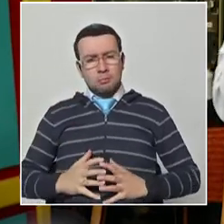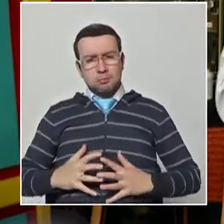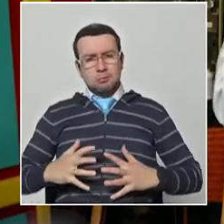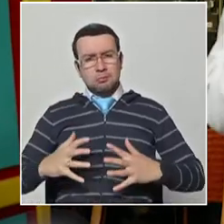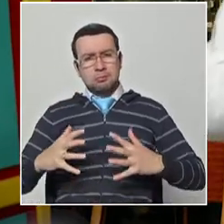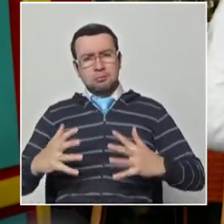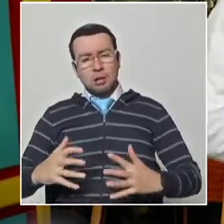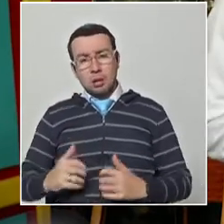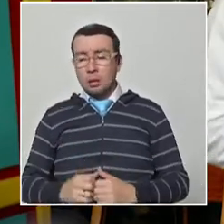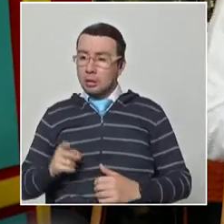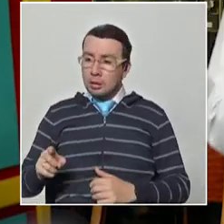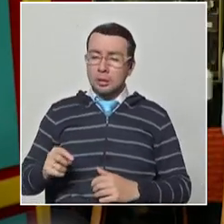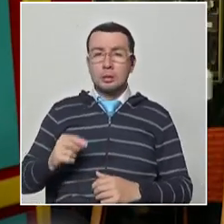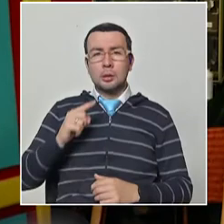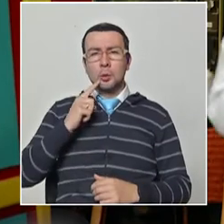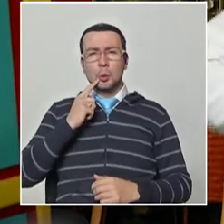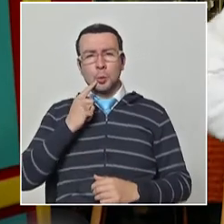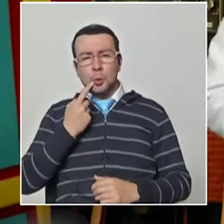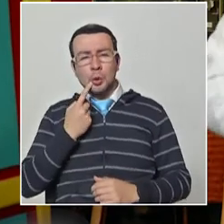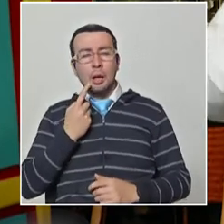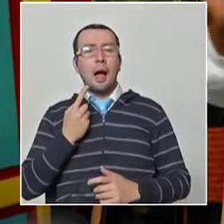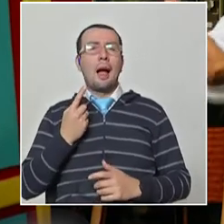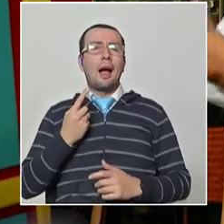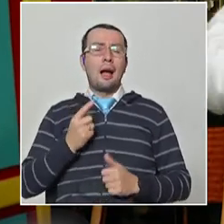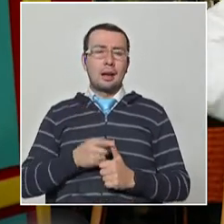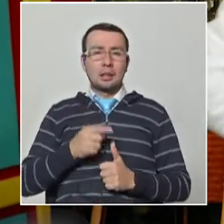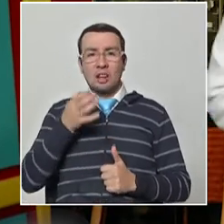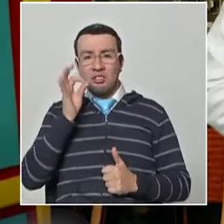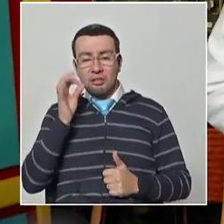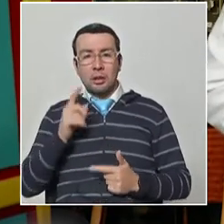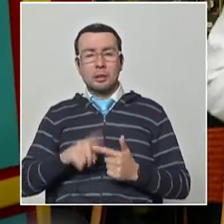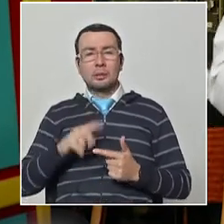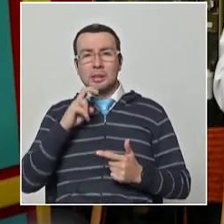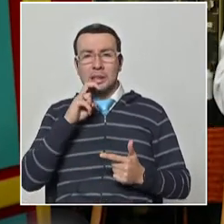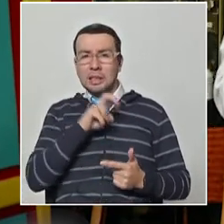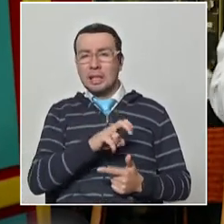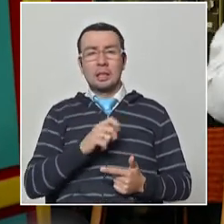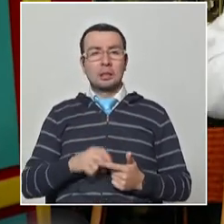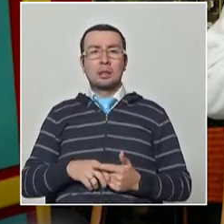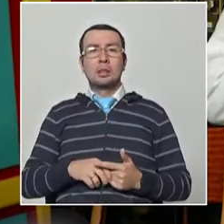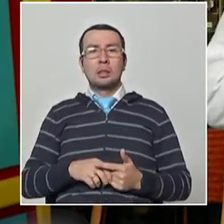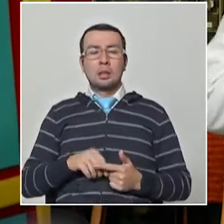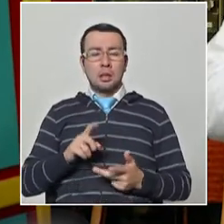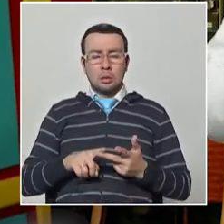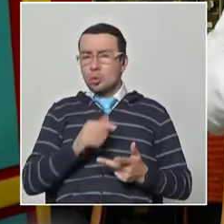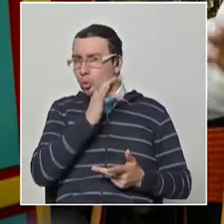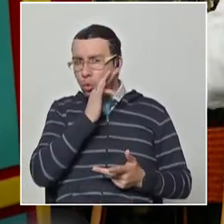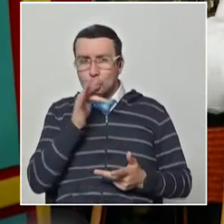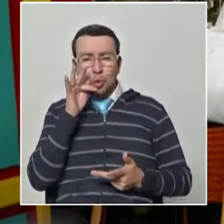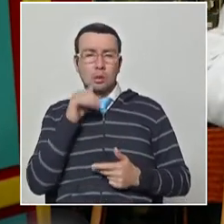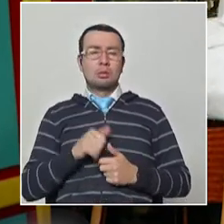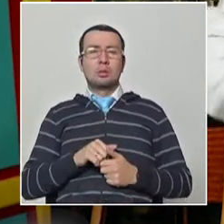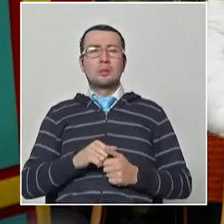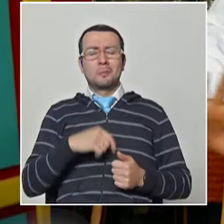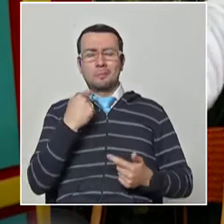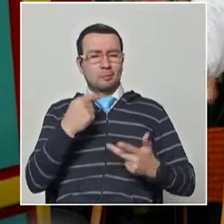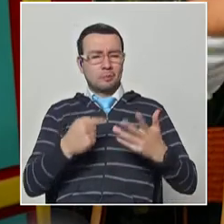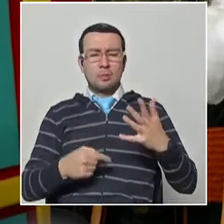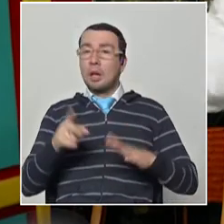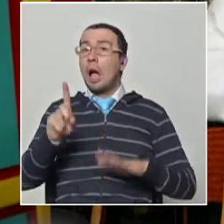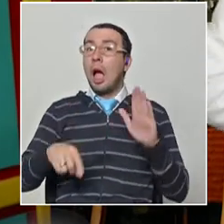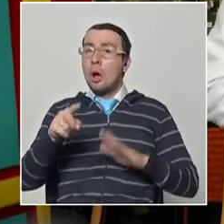que acidifica el café a significar la carne significa un cheesecake hay alimentos que no cree que no son tan